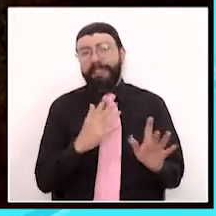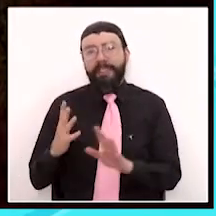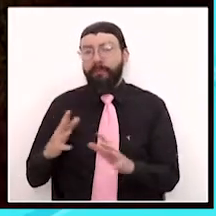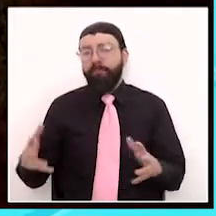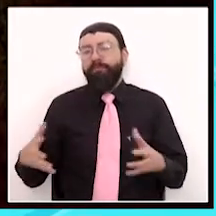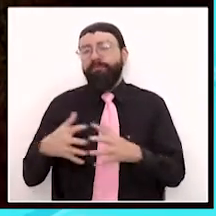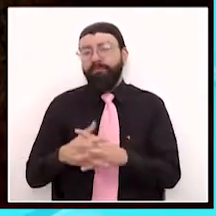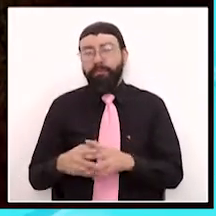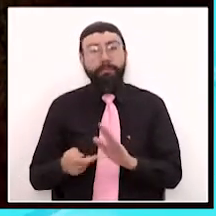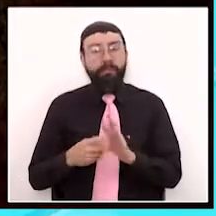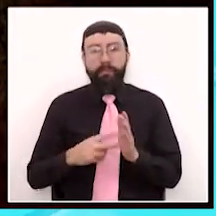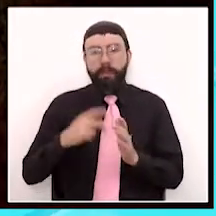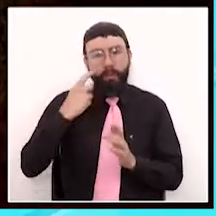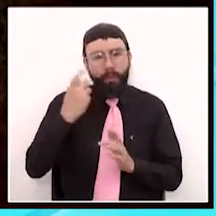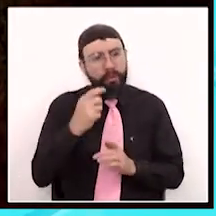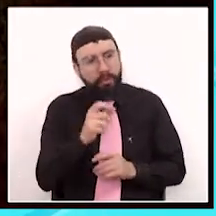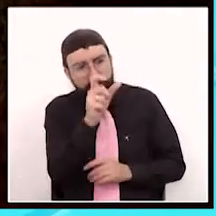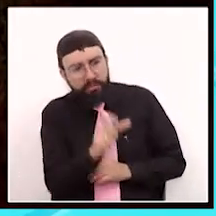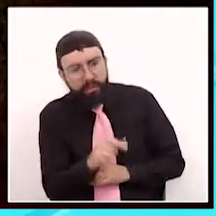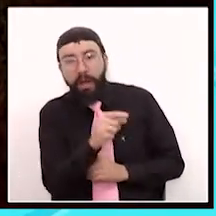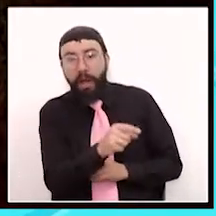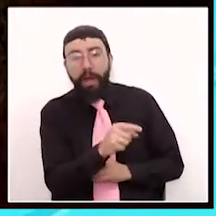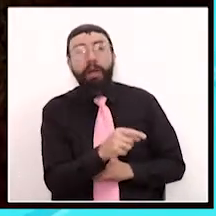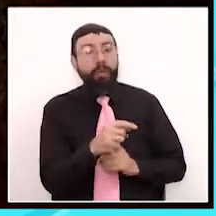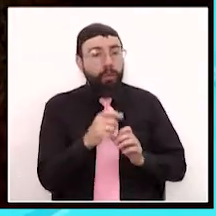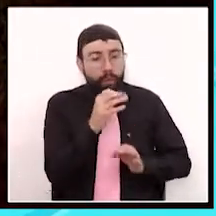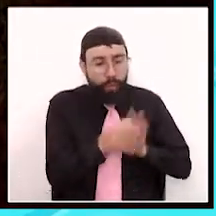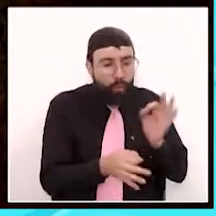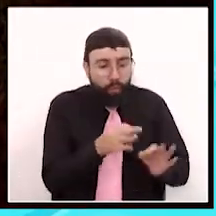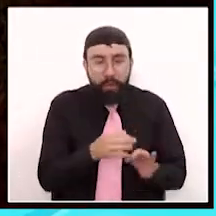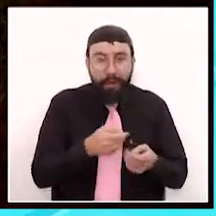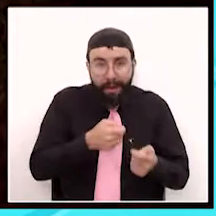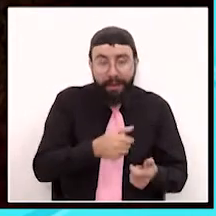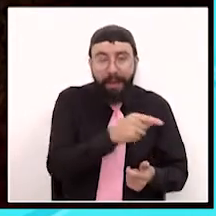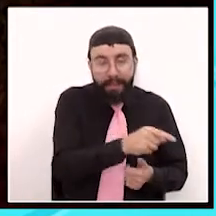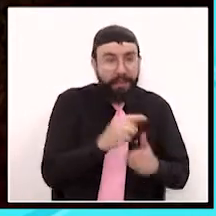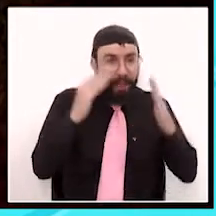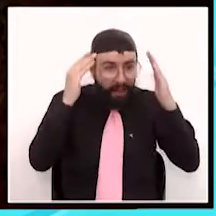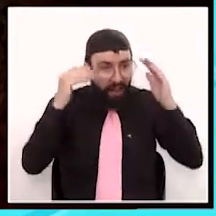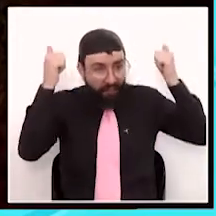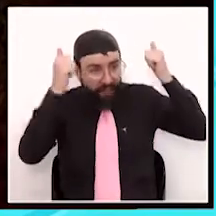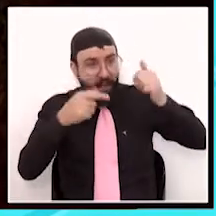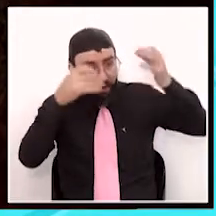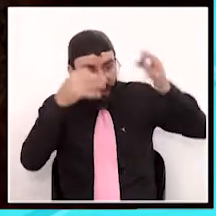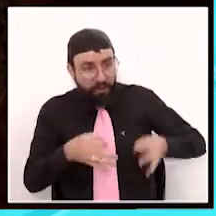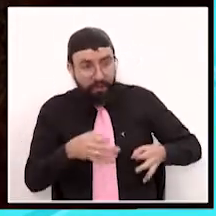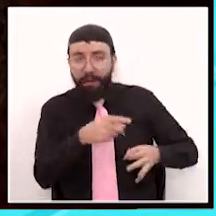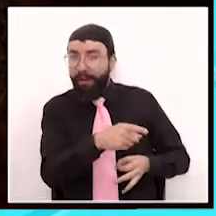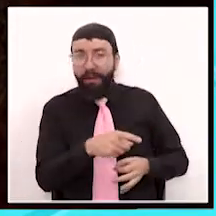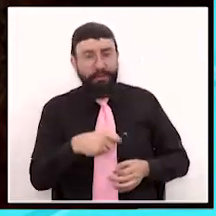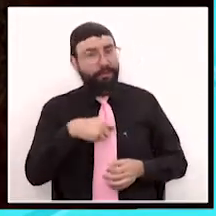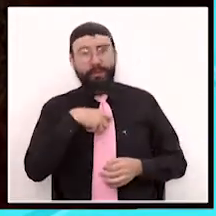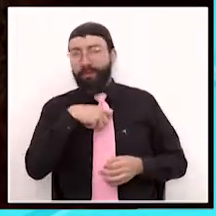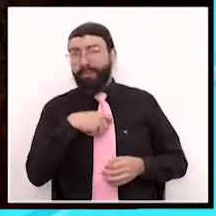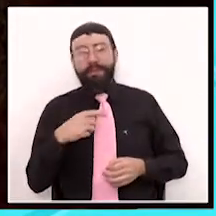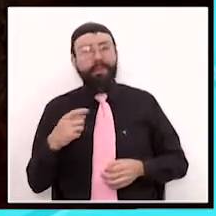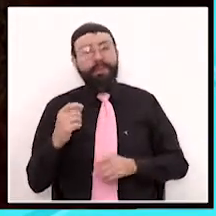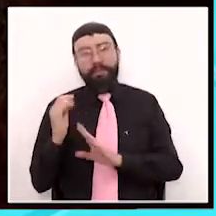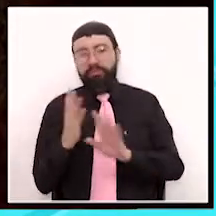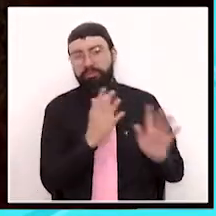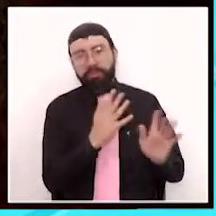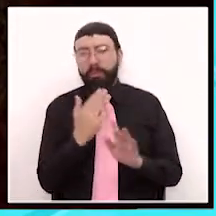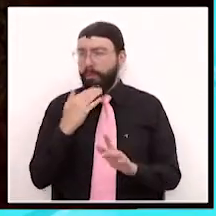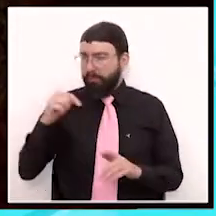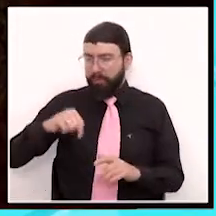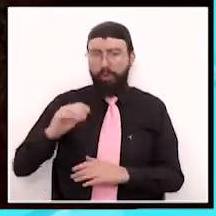tenemos que buscar a un proveedor que cuide los granos de avena y que certifiquen una avena sin gluten. Aquí en Colombia ya tenemos unas